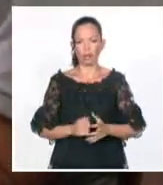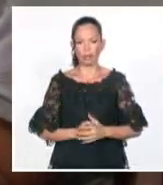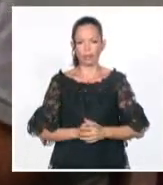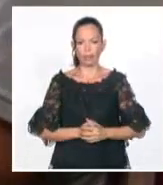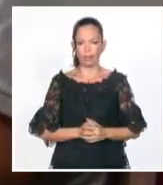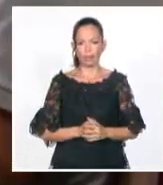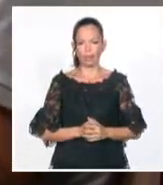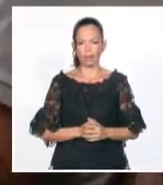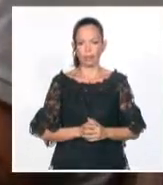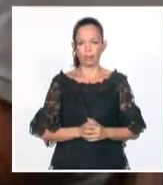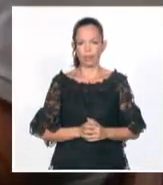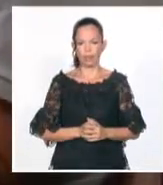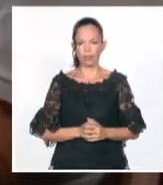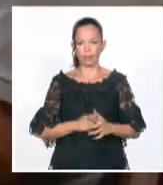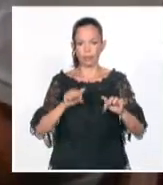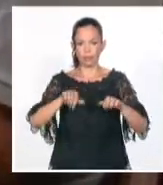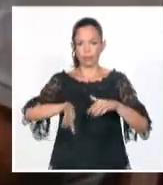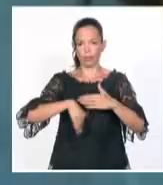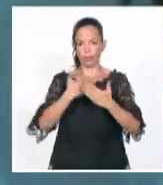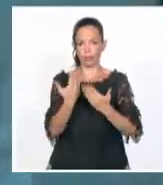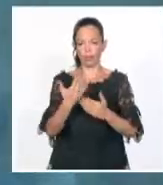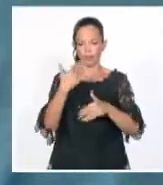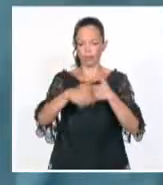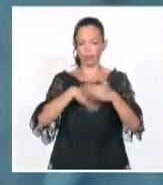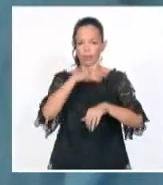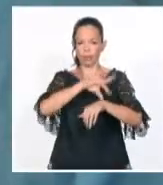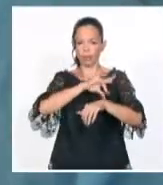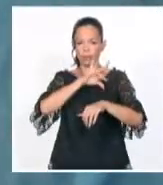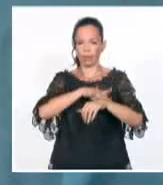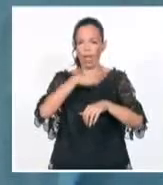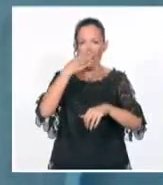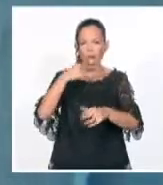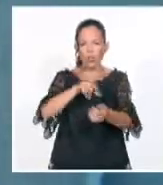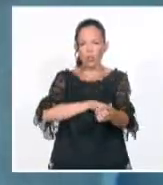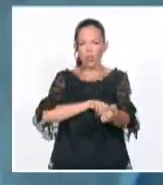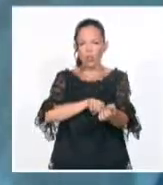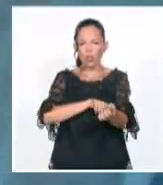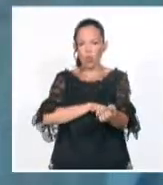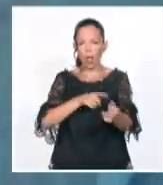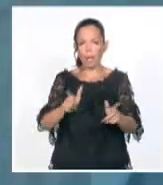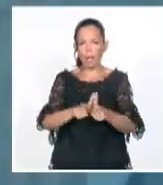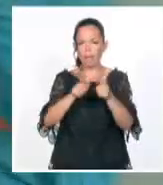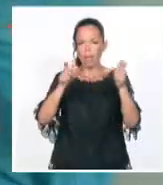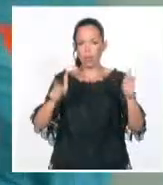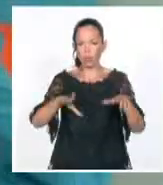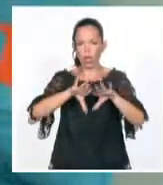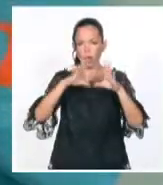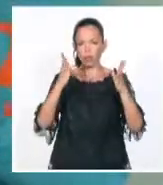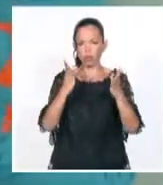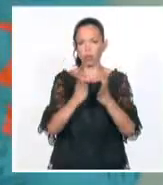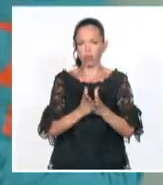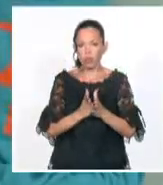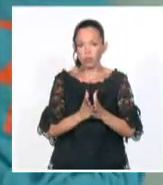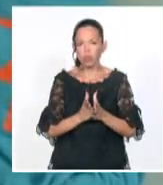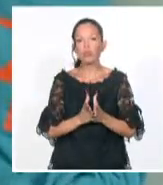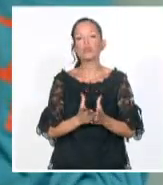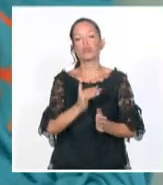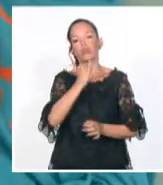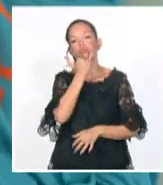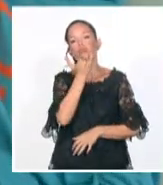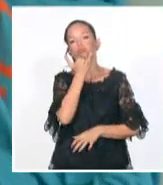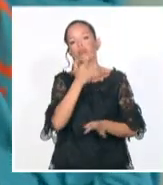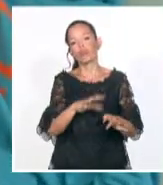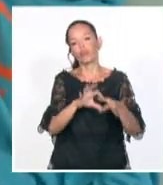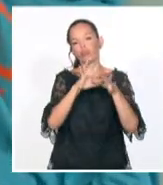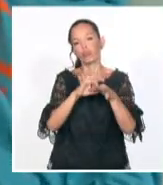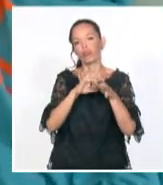En días en que la diabetes mellitus constituye la novena causa de muerte a nivel mundial, se hace necesario el enfoque en la prevención y el